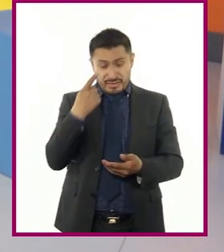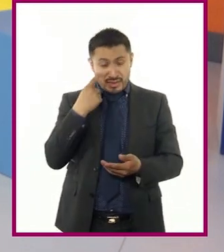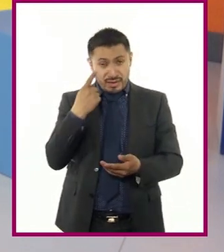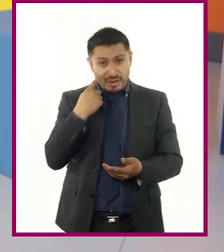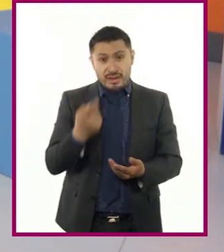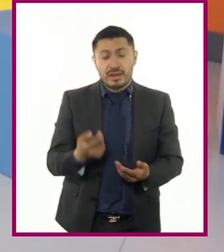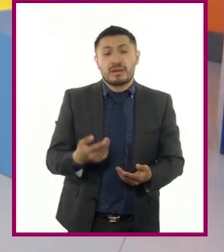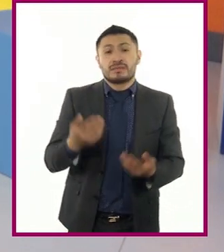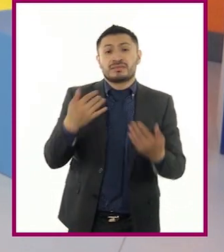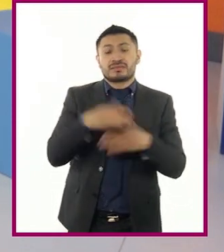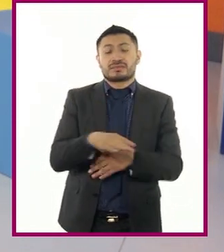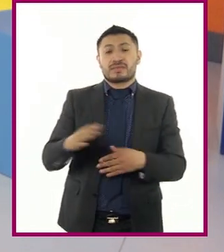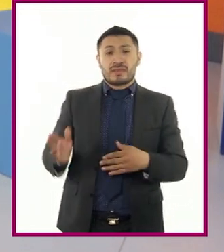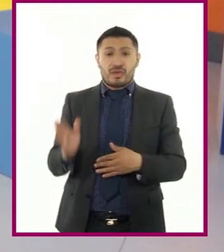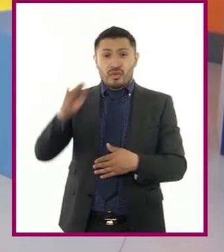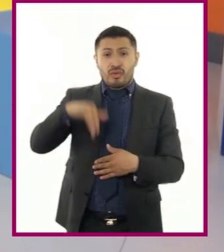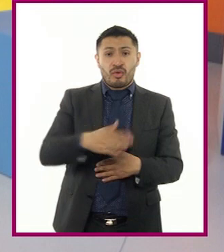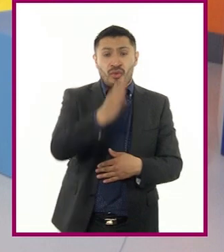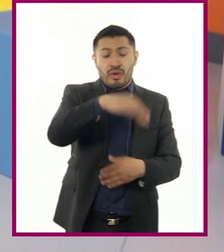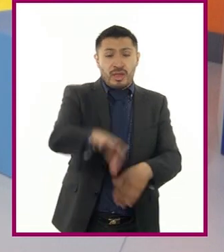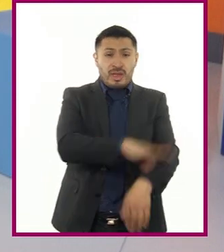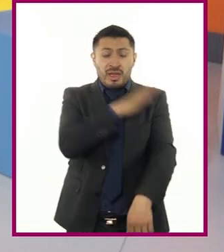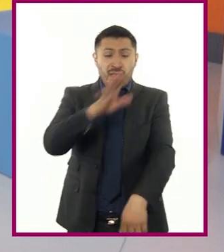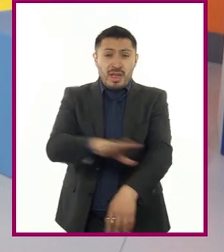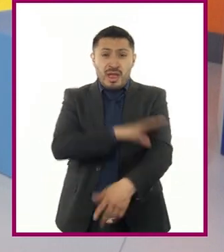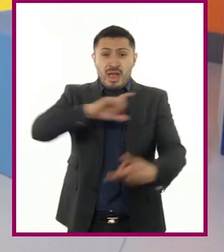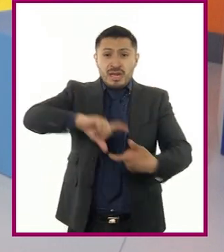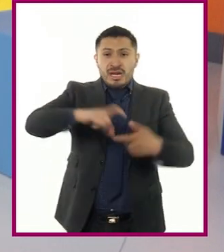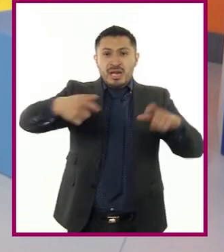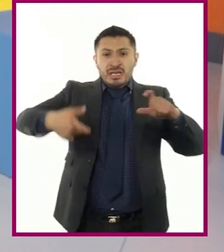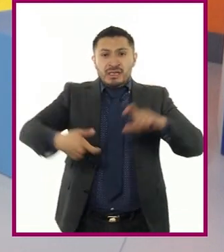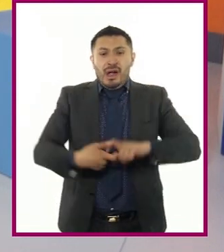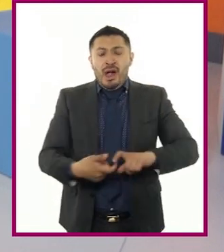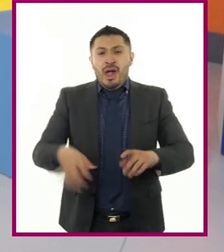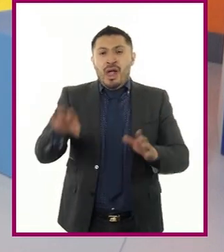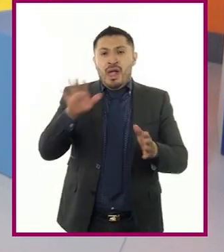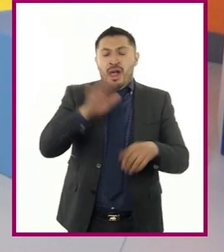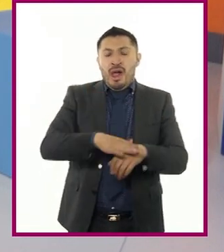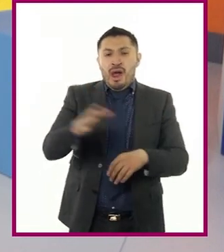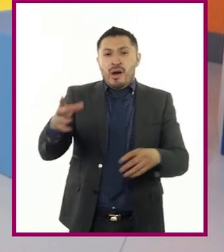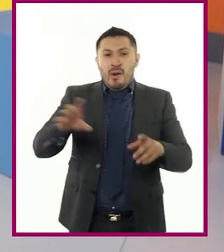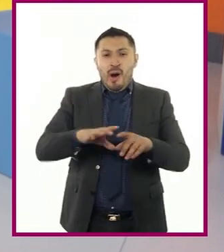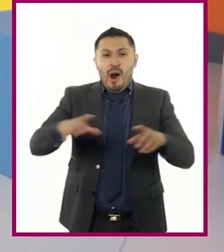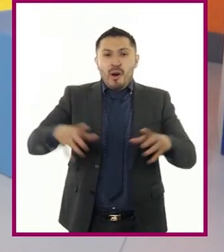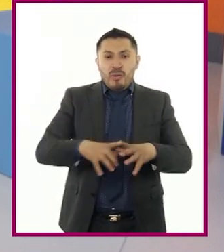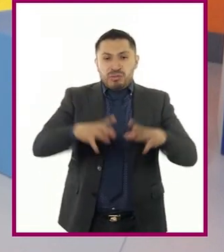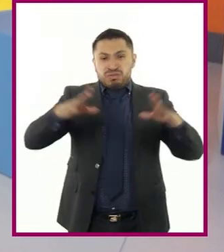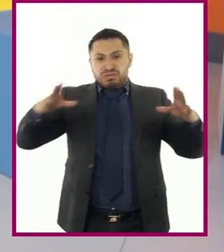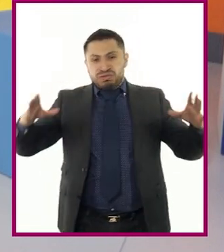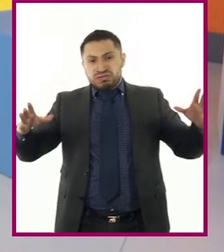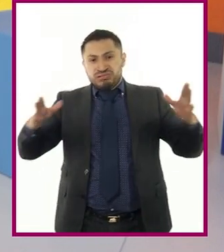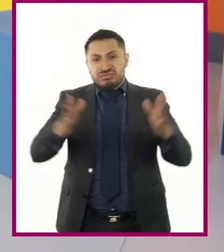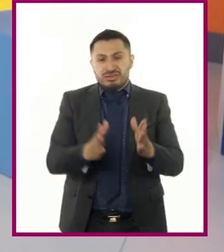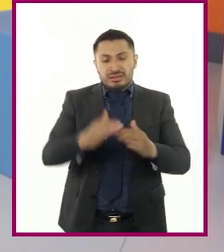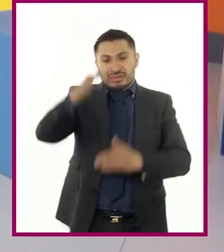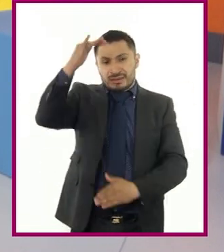ondas electromagnéticas, especialmente de la amplitud, la longitud de onda y la frecuencia.